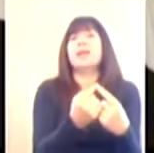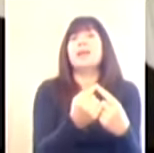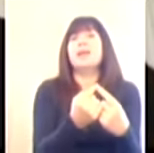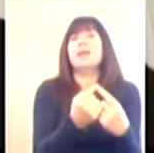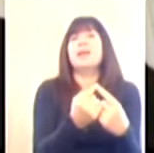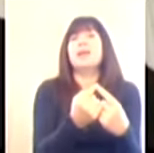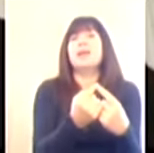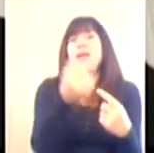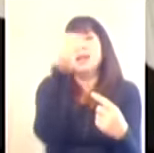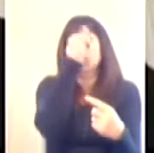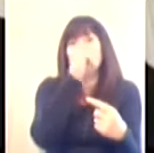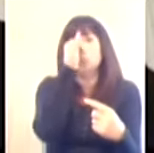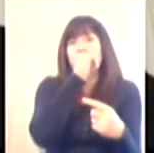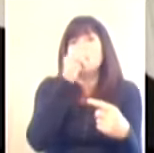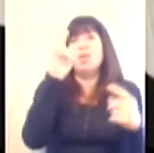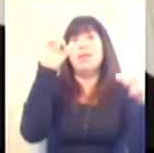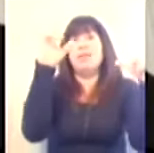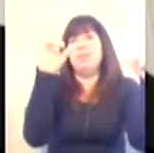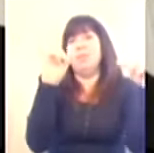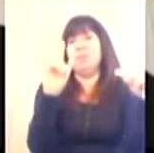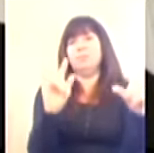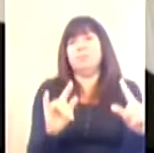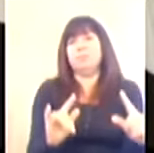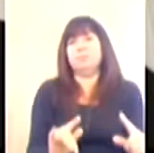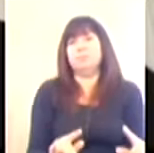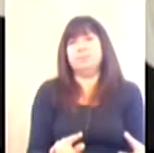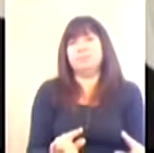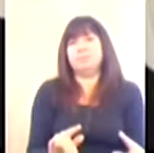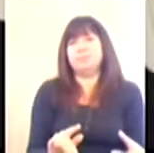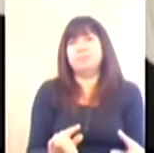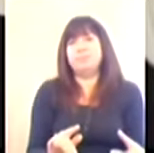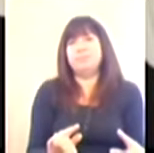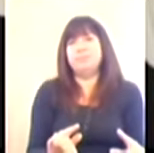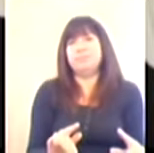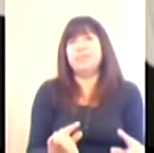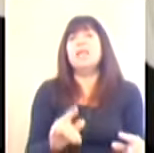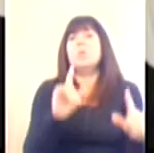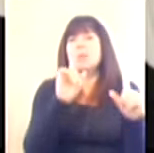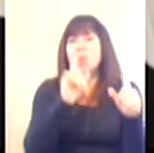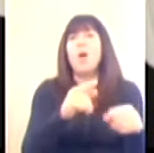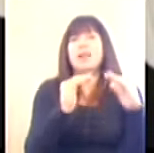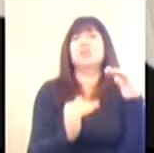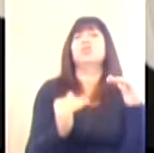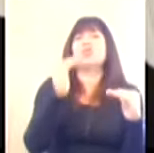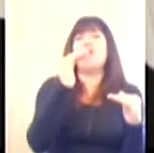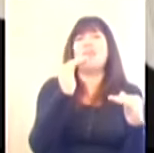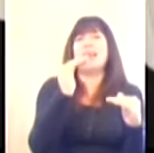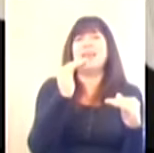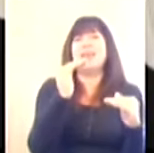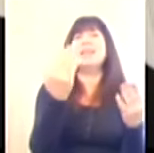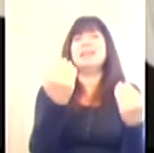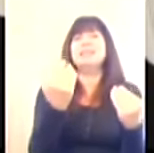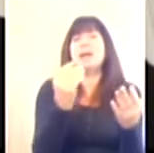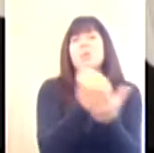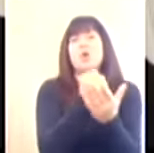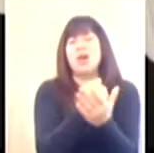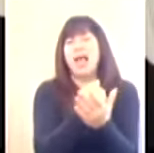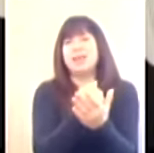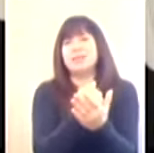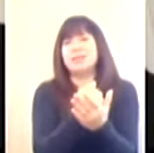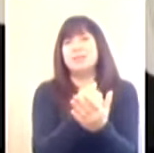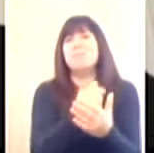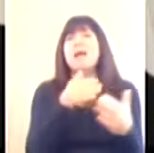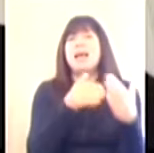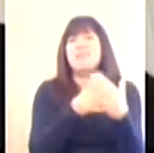gases de efecto invernadero del planeta que generamos están todavía muy por sobre las emisiones que necesitamos alcanzar para frenar